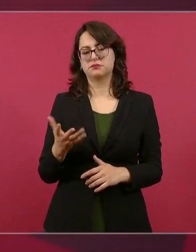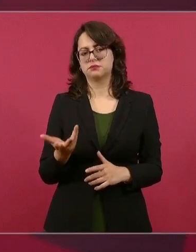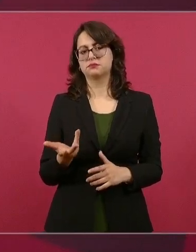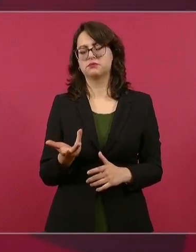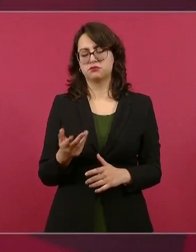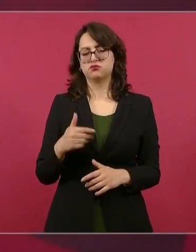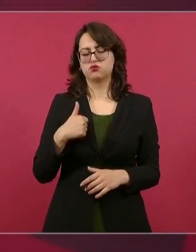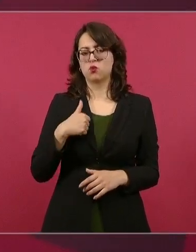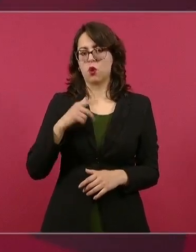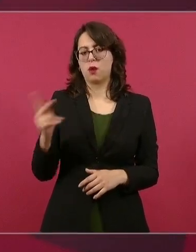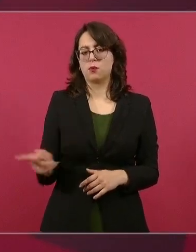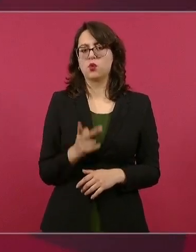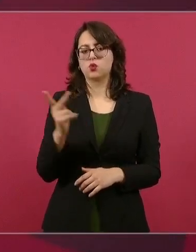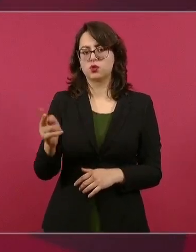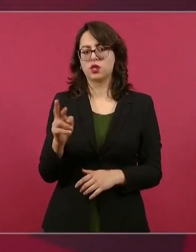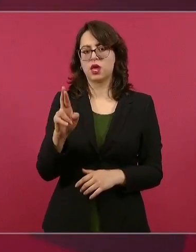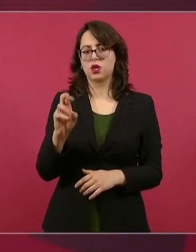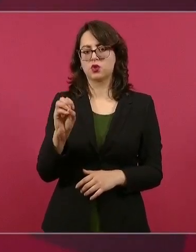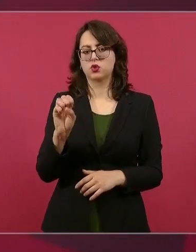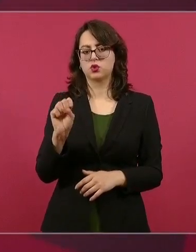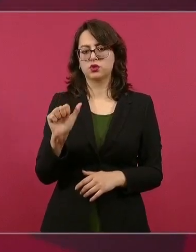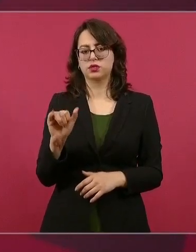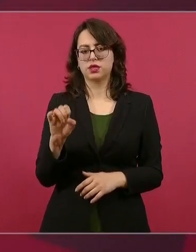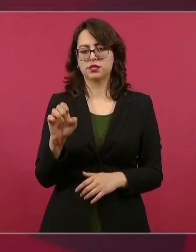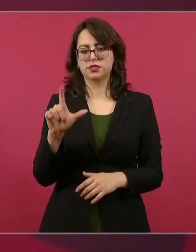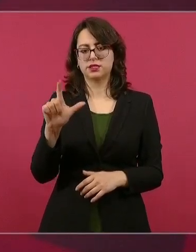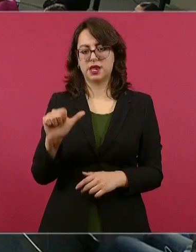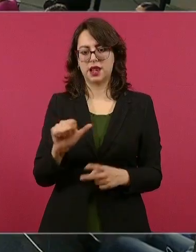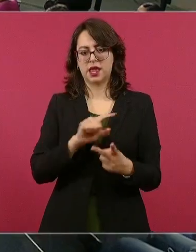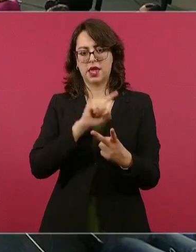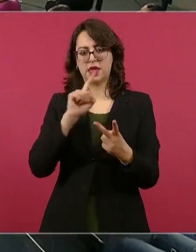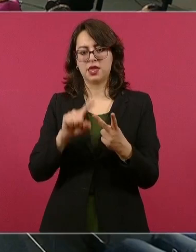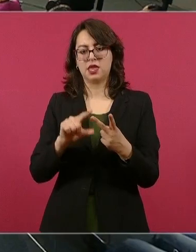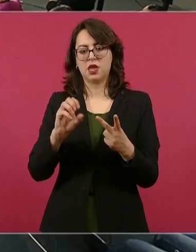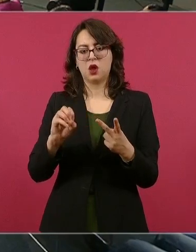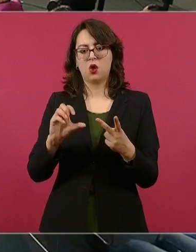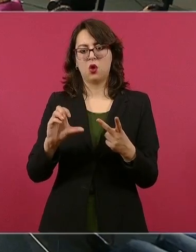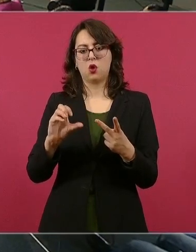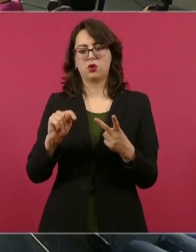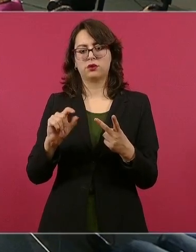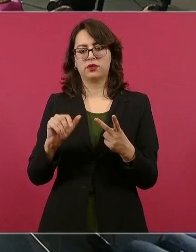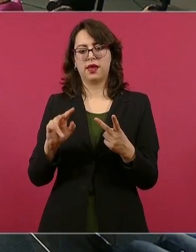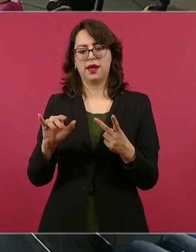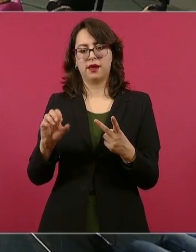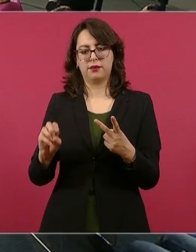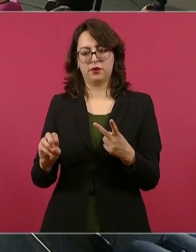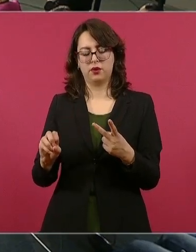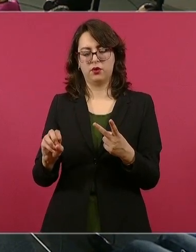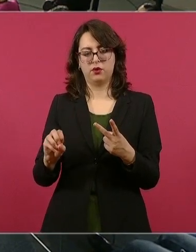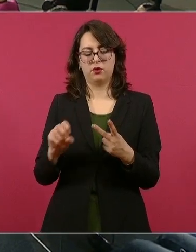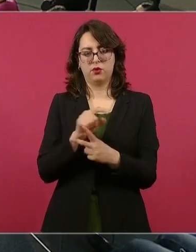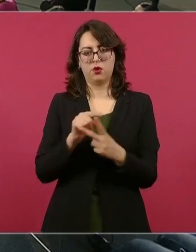con Rosa Isela y con Octavio, porque a lo mejor sí es